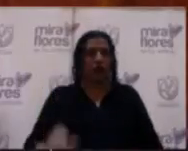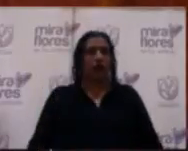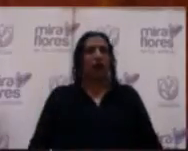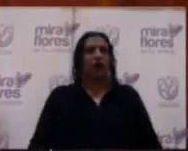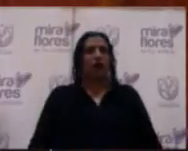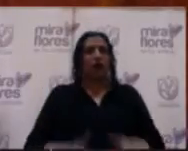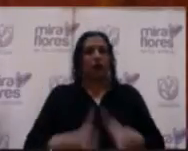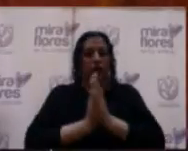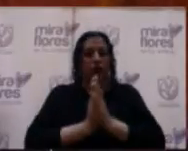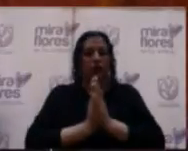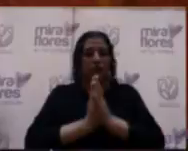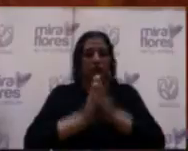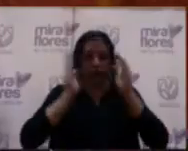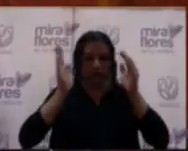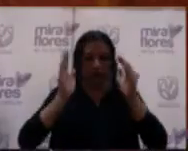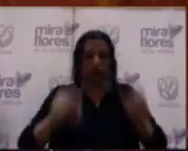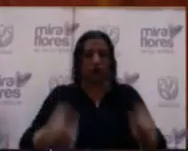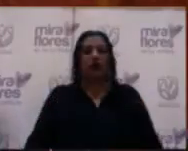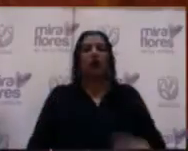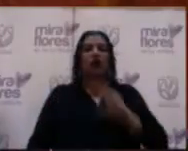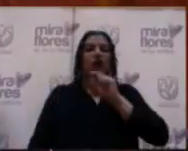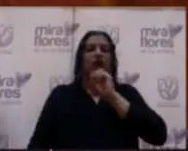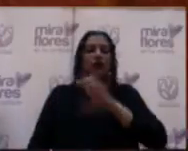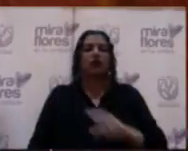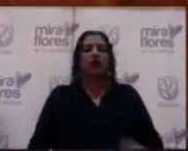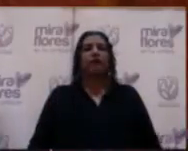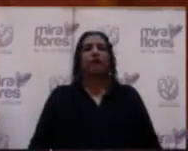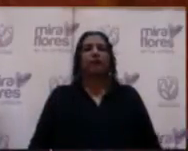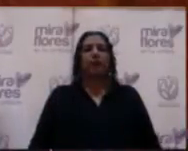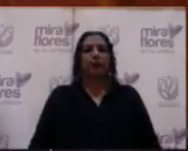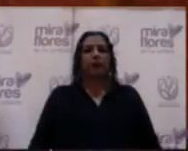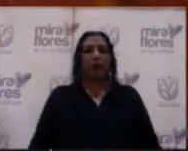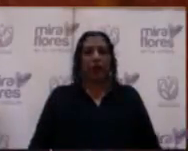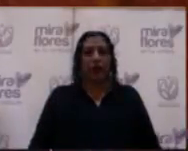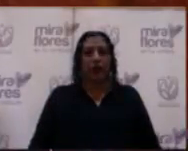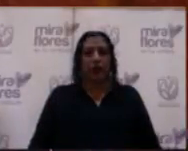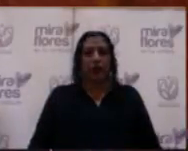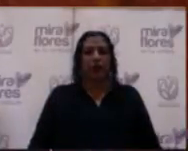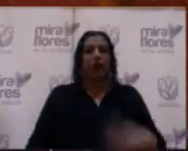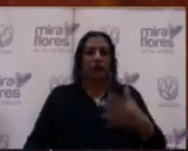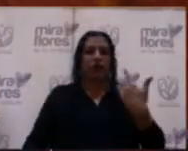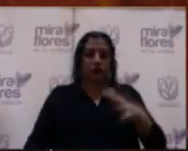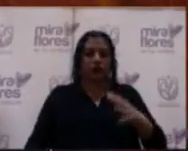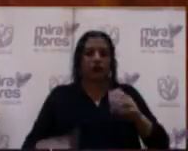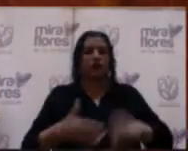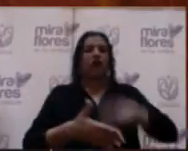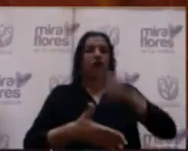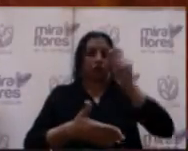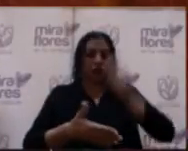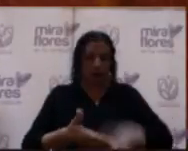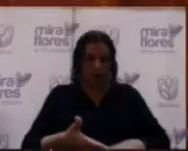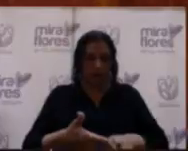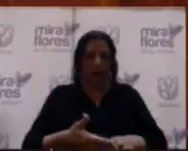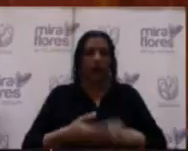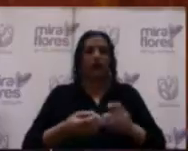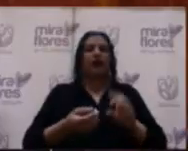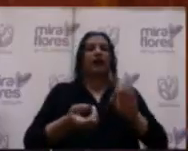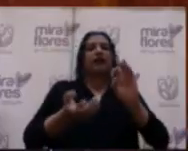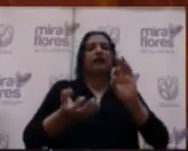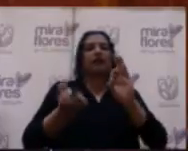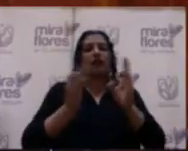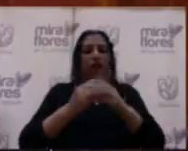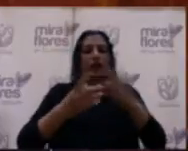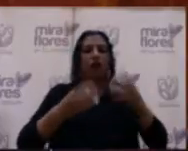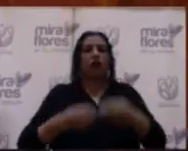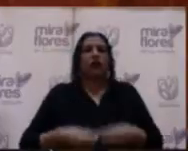más atento a la intervención del señor D'Albertis. Lo que el señor D'Albertis ha dicho es que, dado que esto ya está firmado, que se frasee como que se